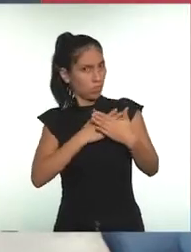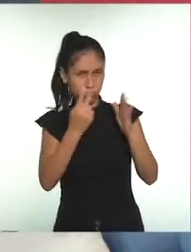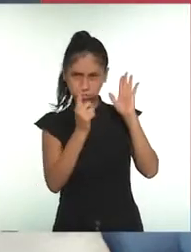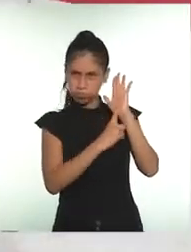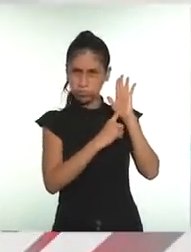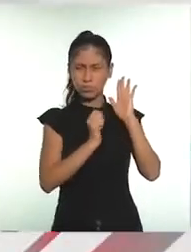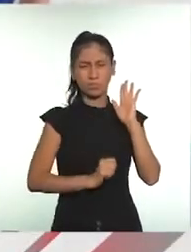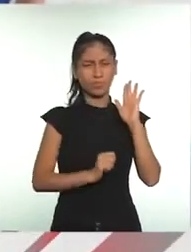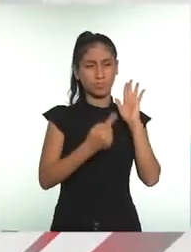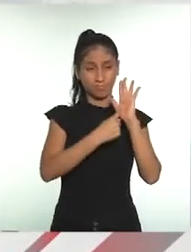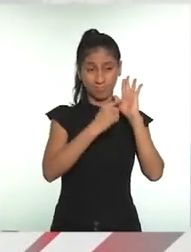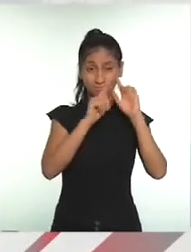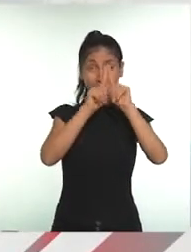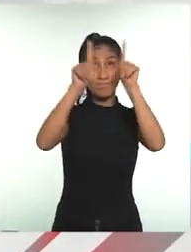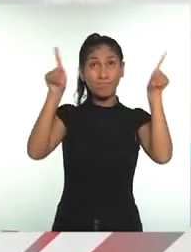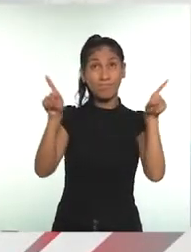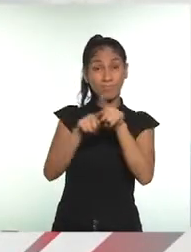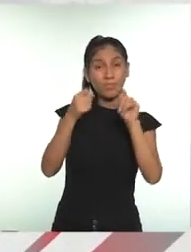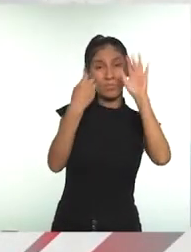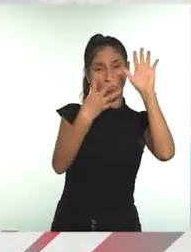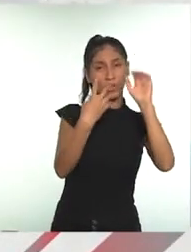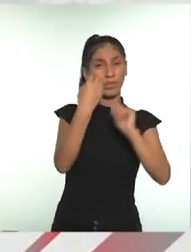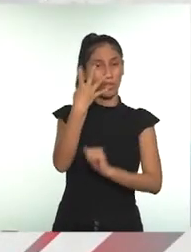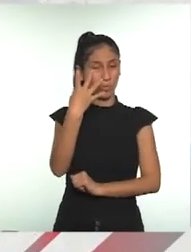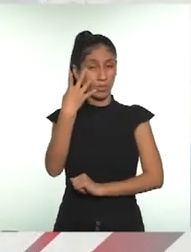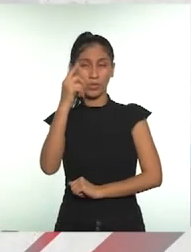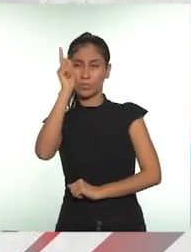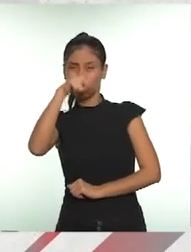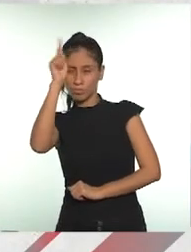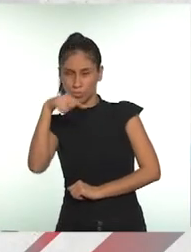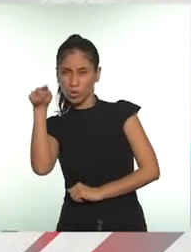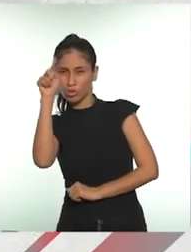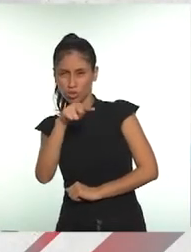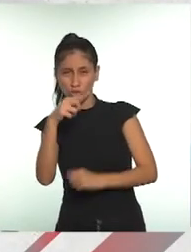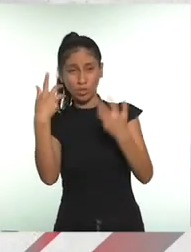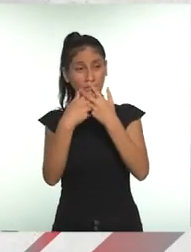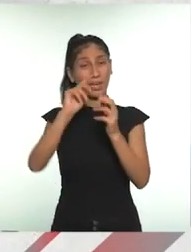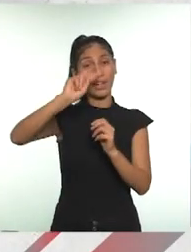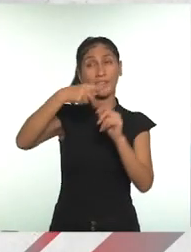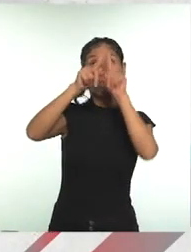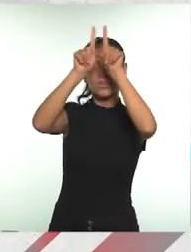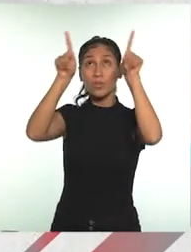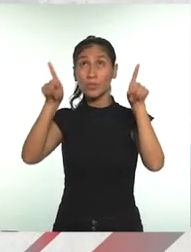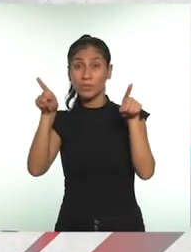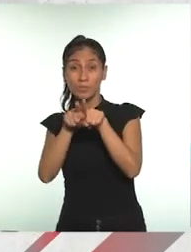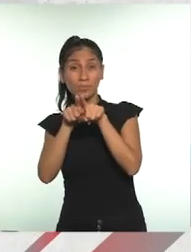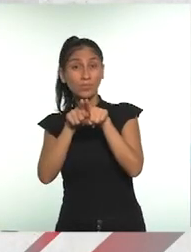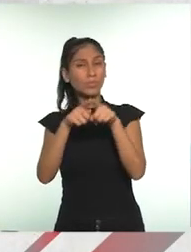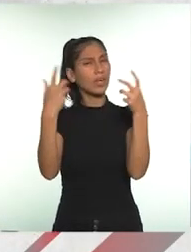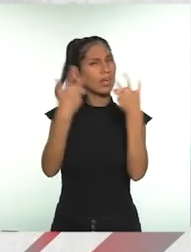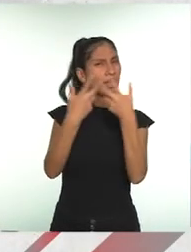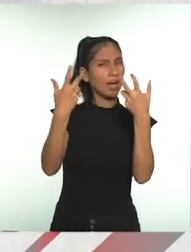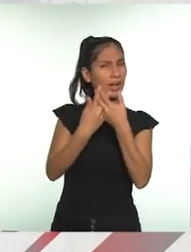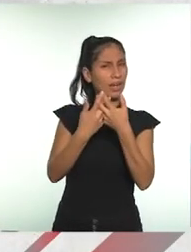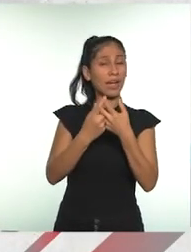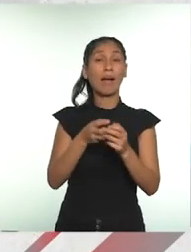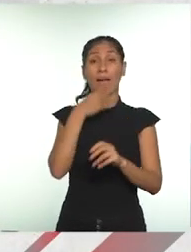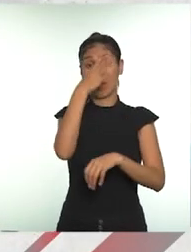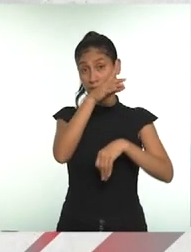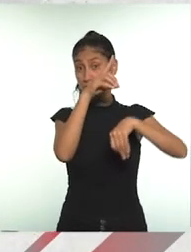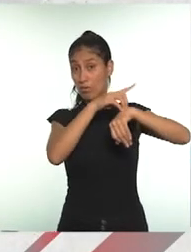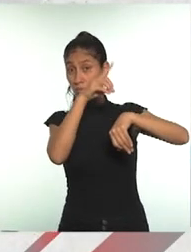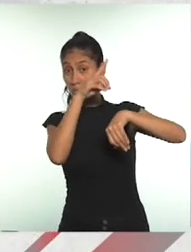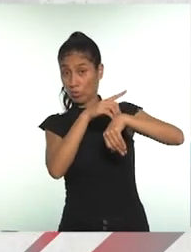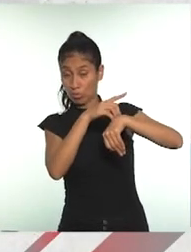a la tabla. El valor 94% lo ubicamos en el segundo intervalo de la tabla, con lo cual correspondía acudir a